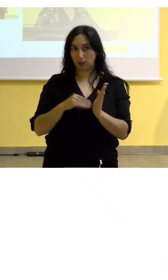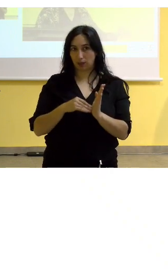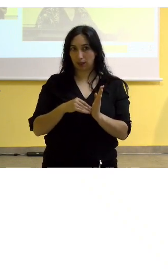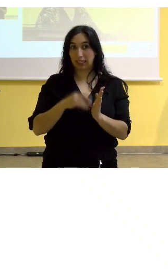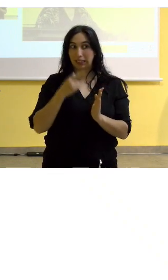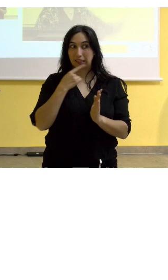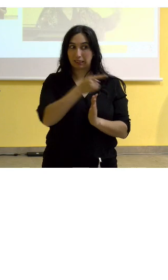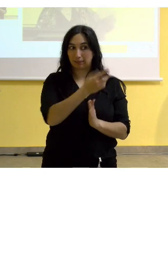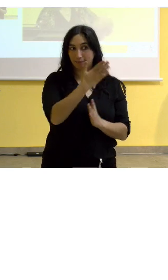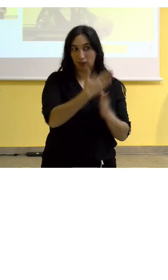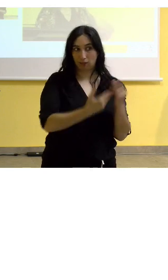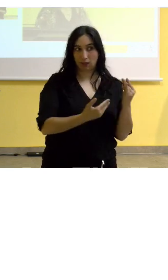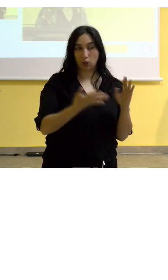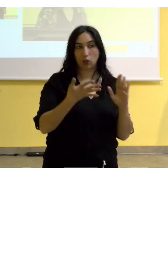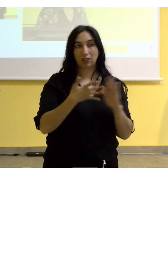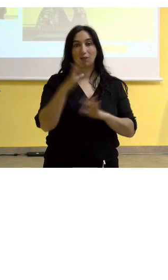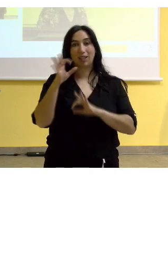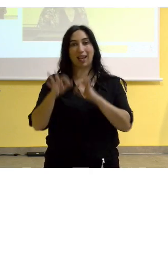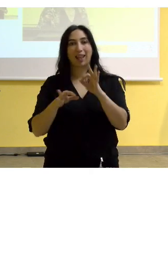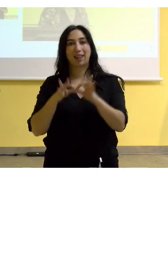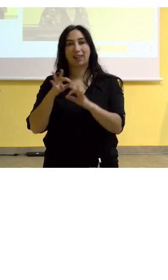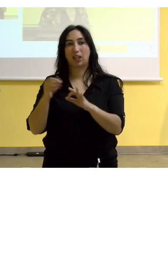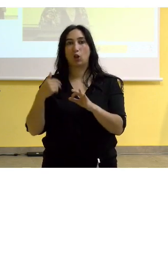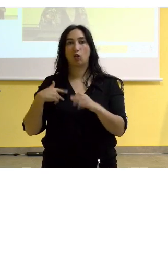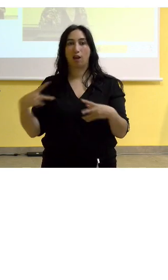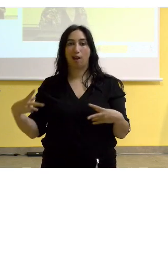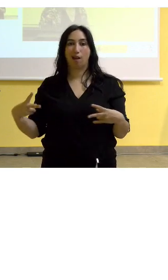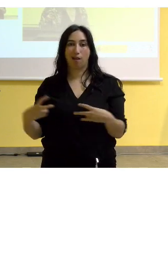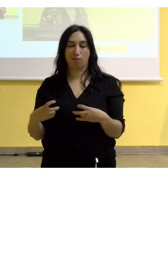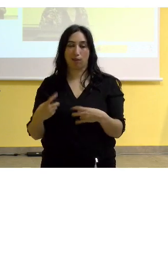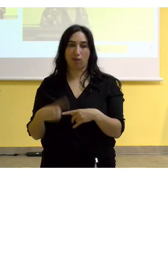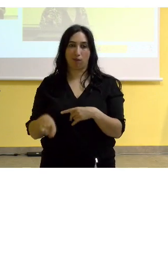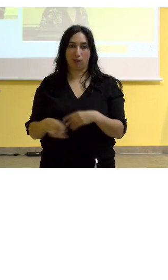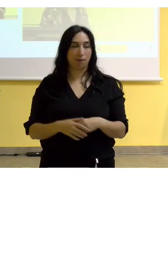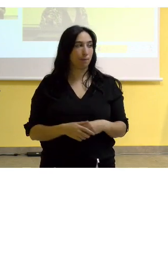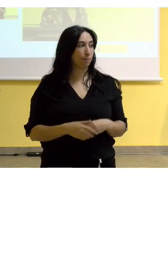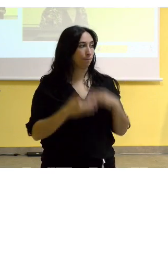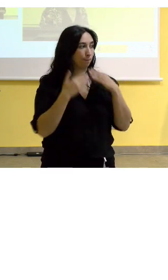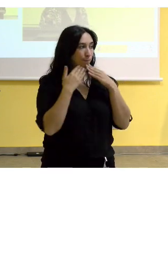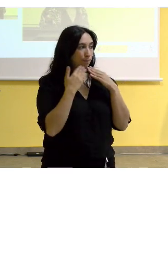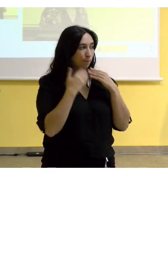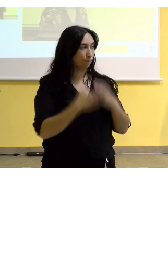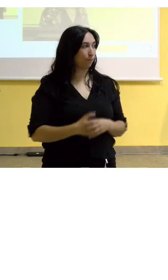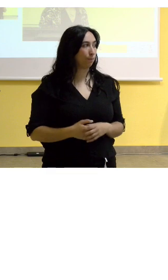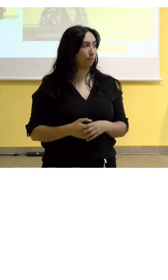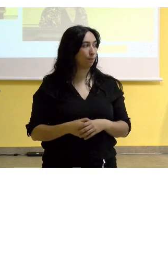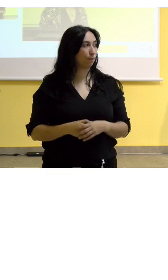fracasa eso, cambian a los ciclos de fecundación in vitro. Vale, muchas gracias.